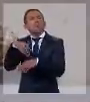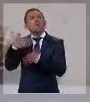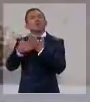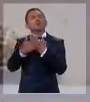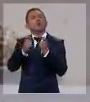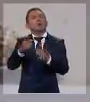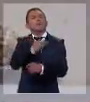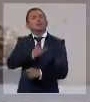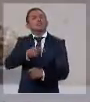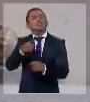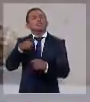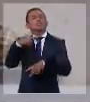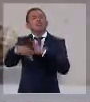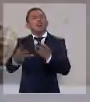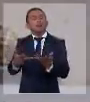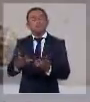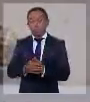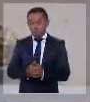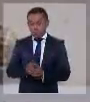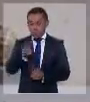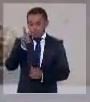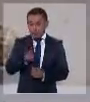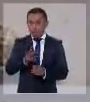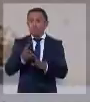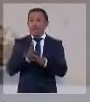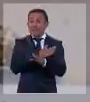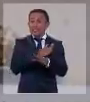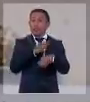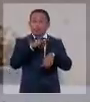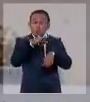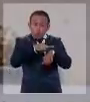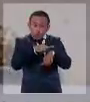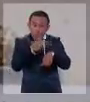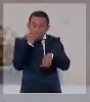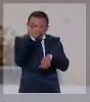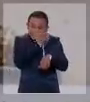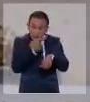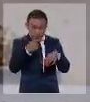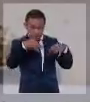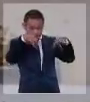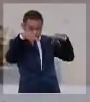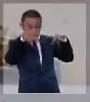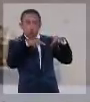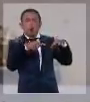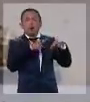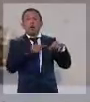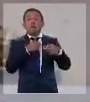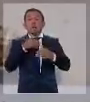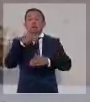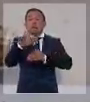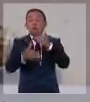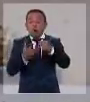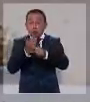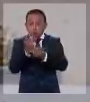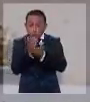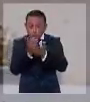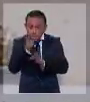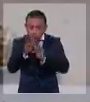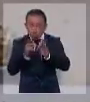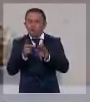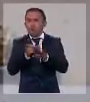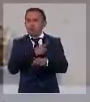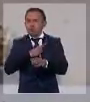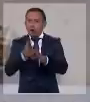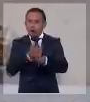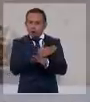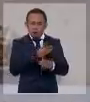clínico electrónico es el paso previo a la convergencia, para que la gente pueda eventualmente ir de manera